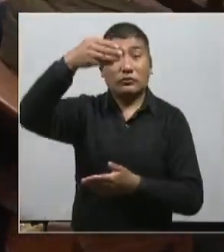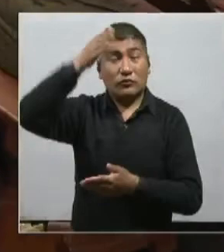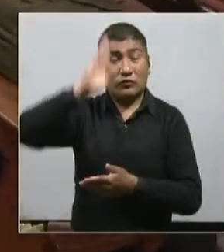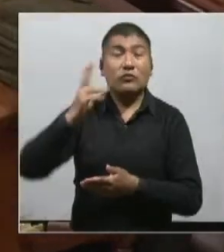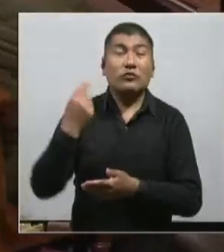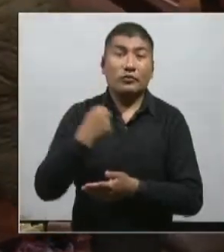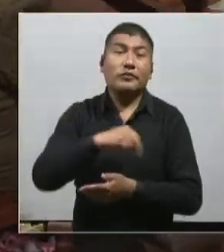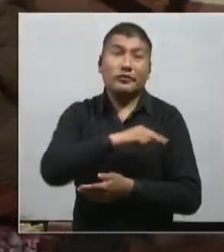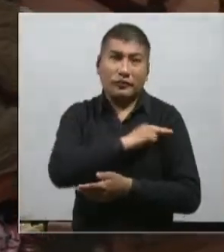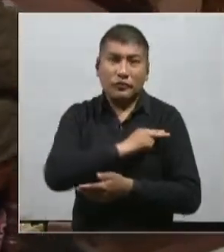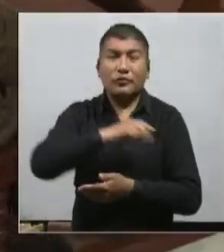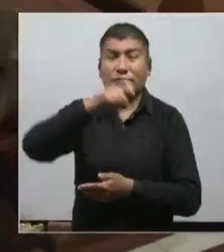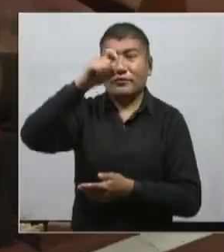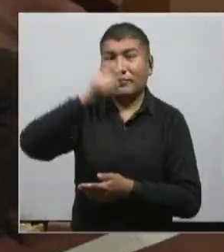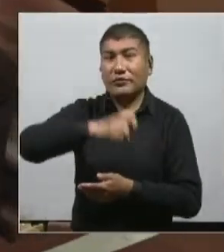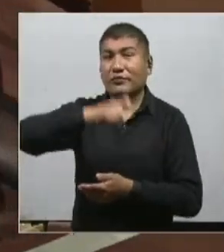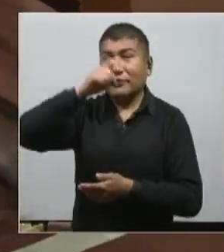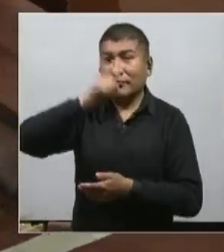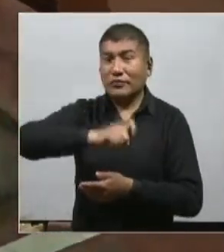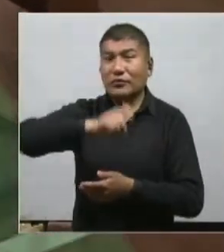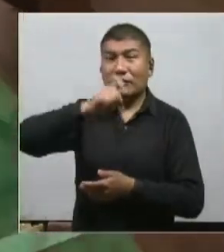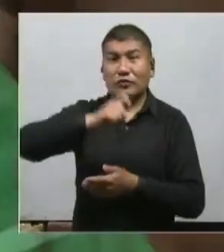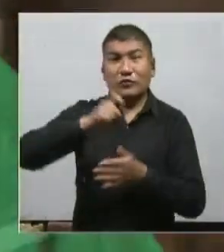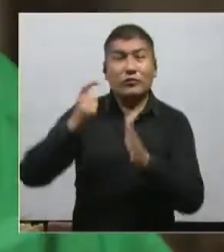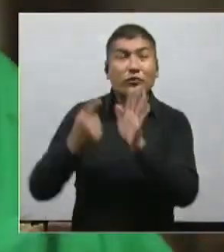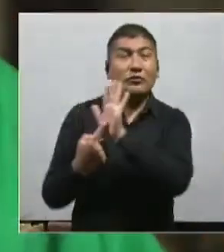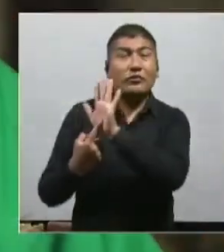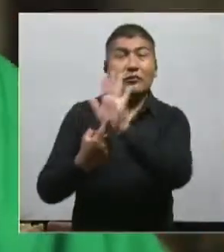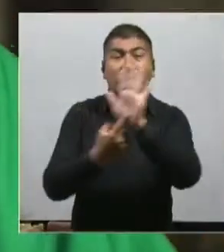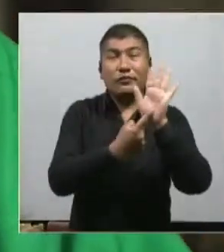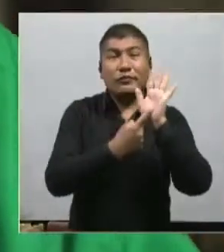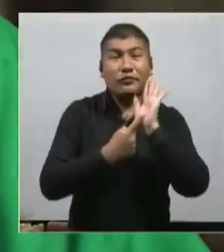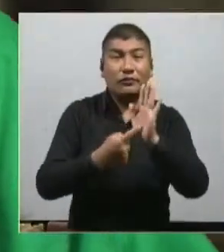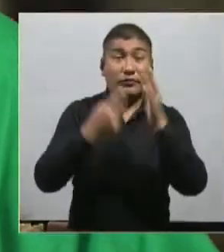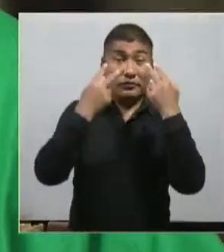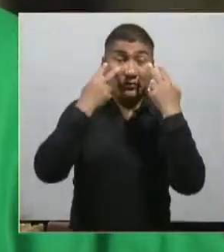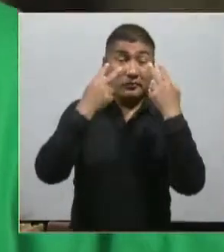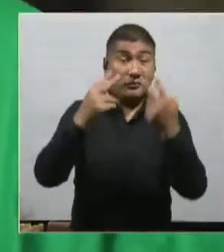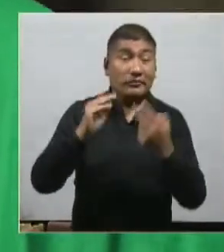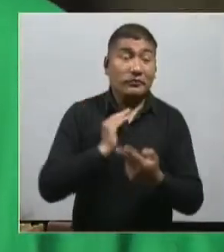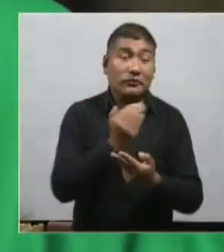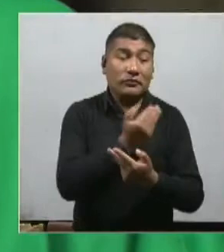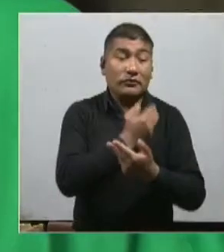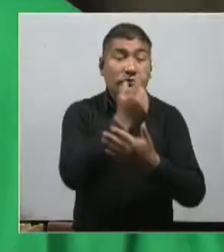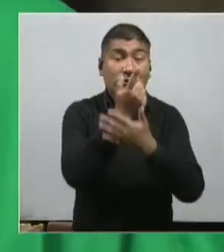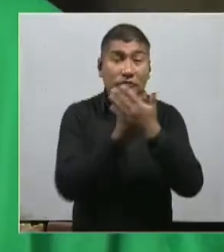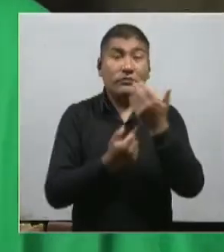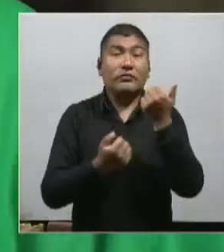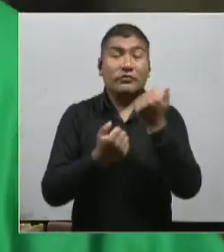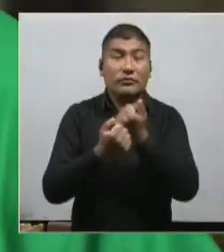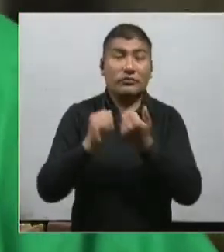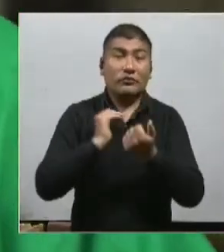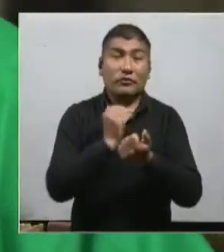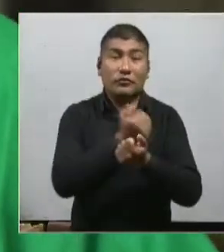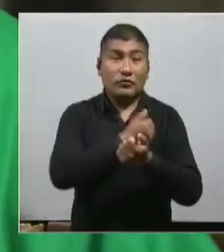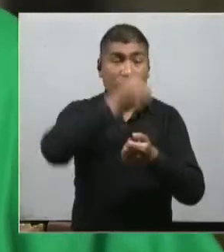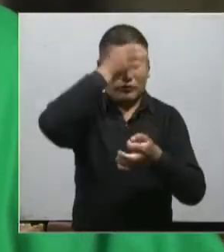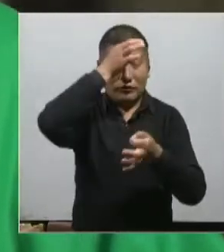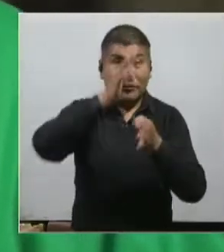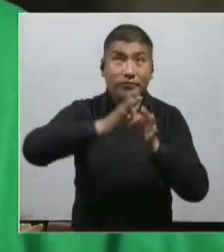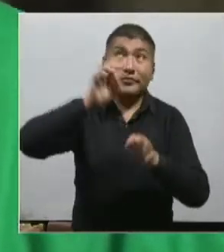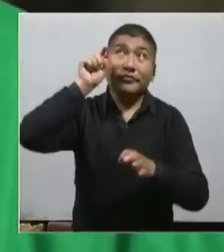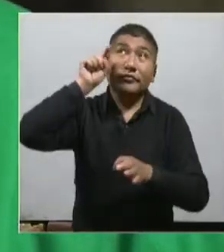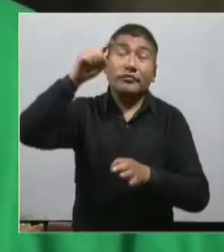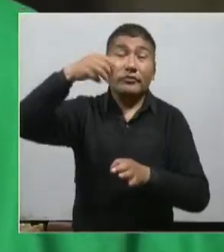somos los que debemos hacer notar y hacer ver nuestra confianza y nuestra fe en ese